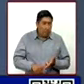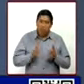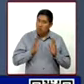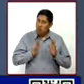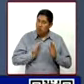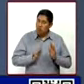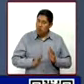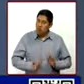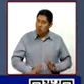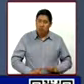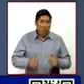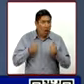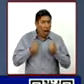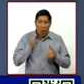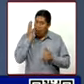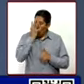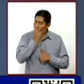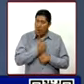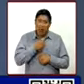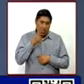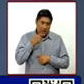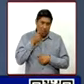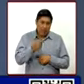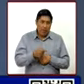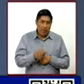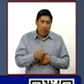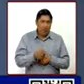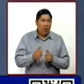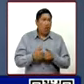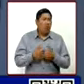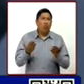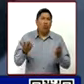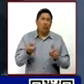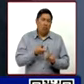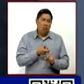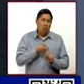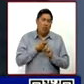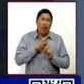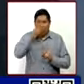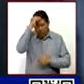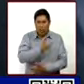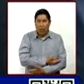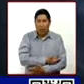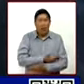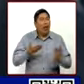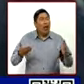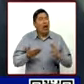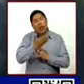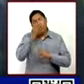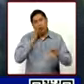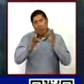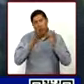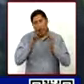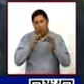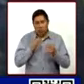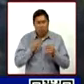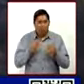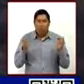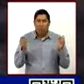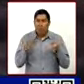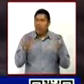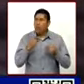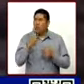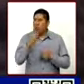mejor momento de su vida Eso es lo que indican los mensajes cómo lo habría captado a su hijo mediante las redes sociales hay una